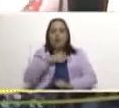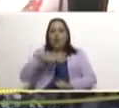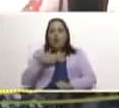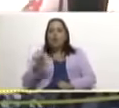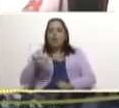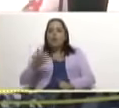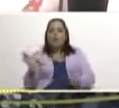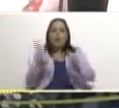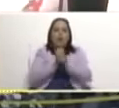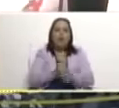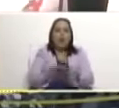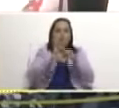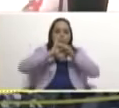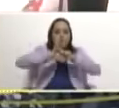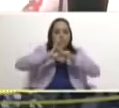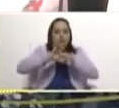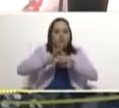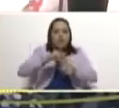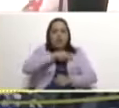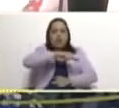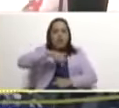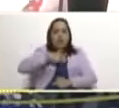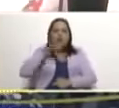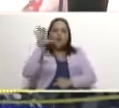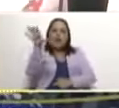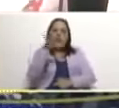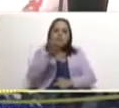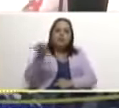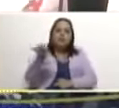lograremos la unión de nuestra república.